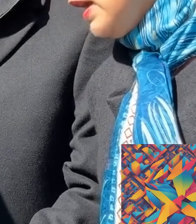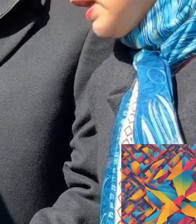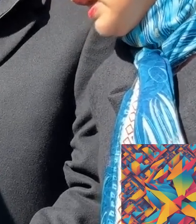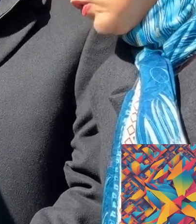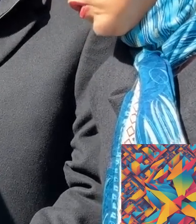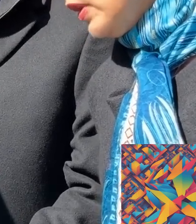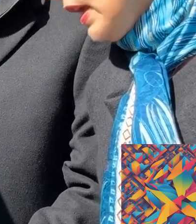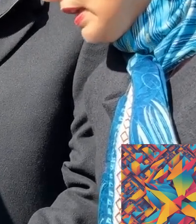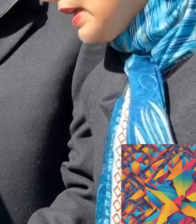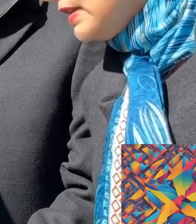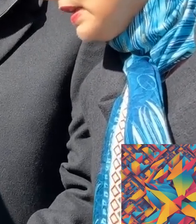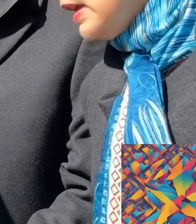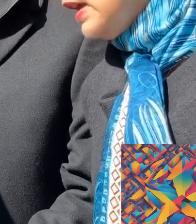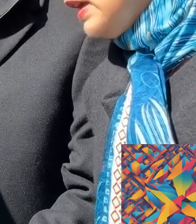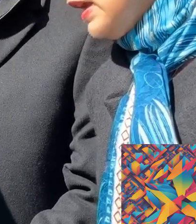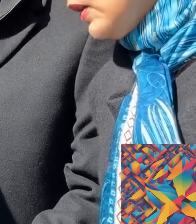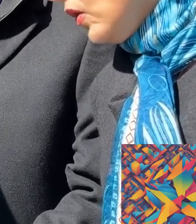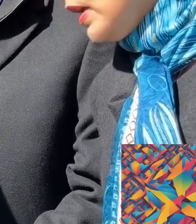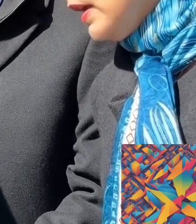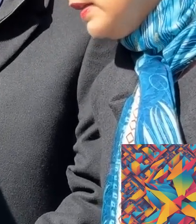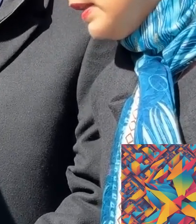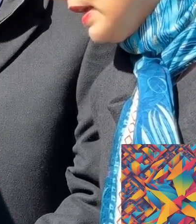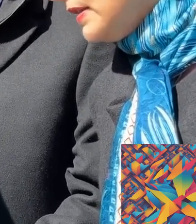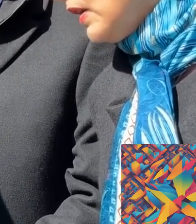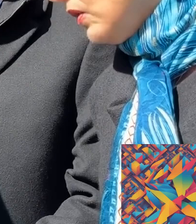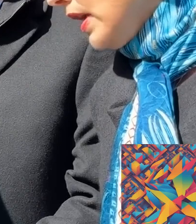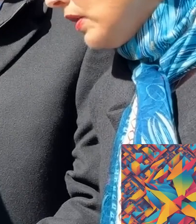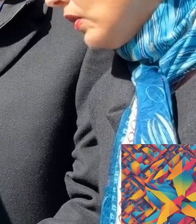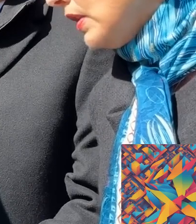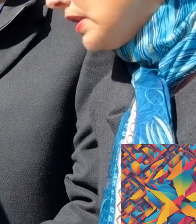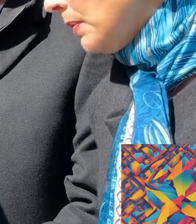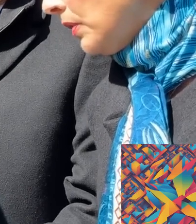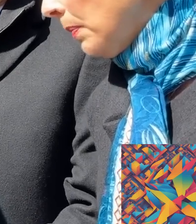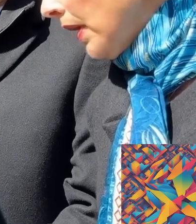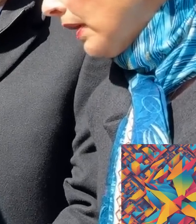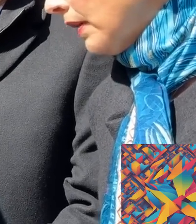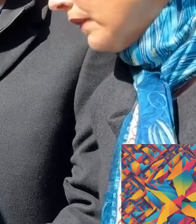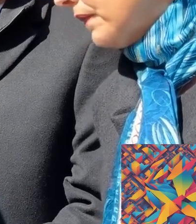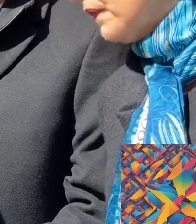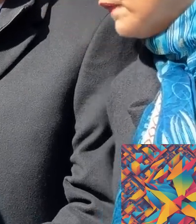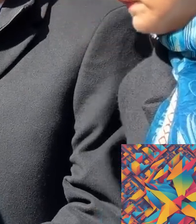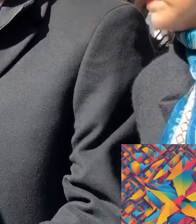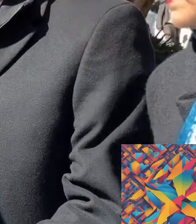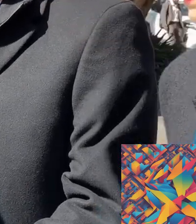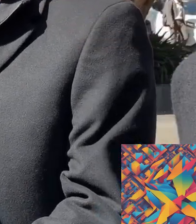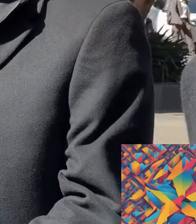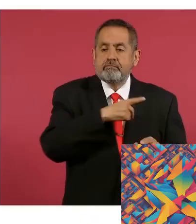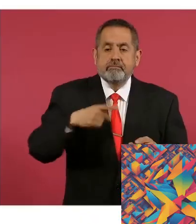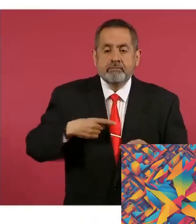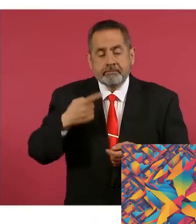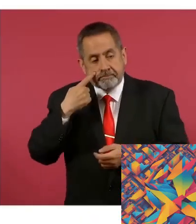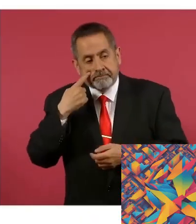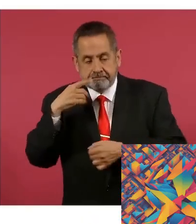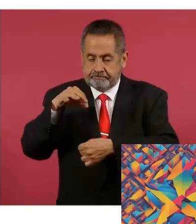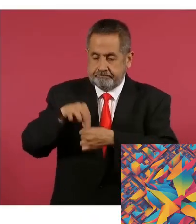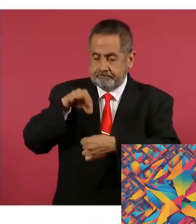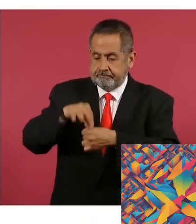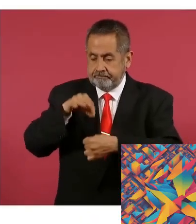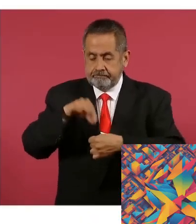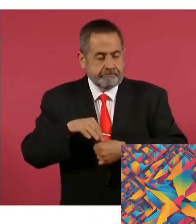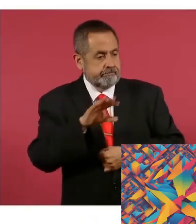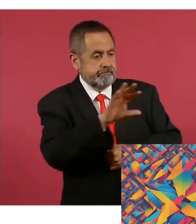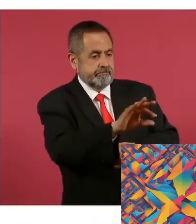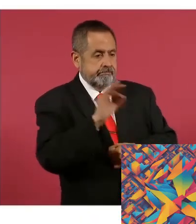conjunto, pero desde la independencia que sus roles demandan. En este contexto, figuras como Claudia Sheinbaum y Clara